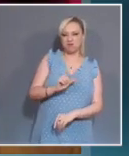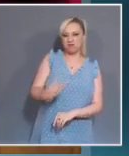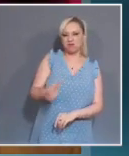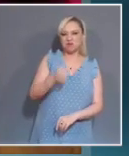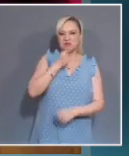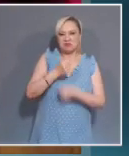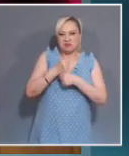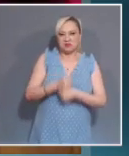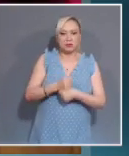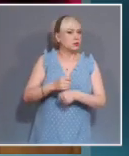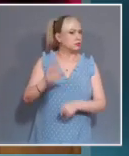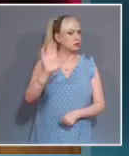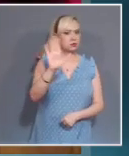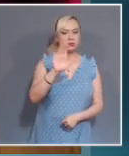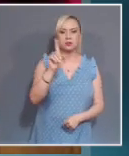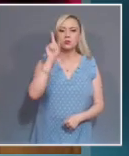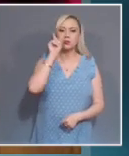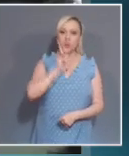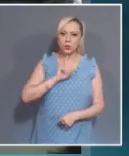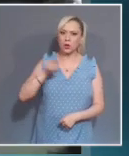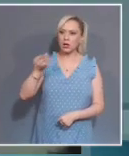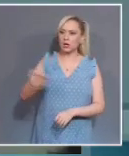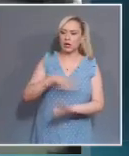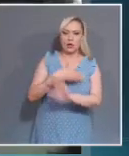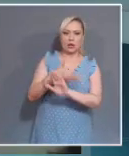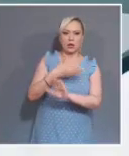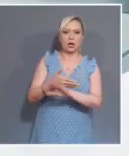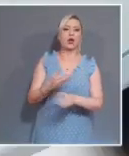mujeres víctimas de este tipo de violencia.